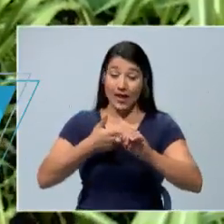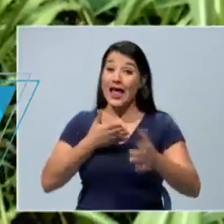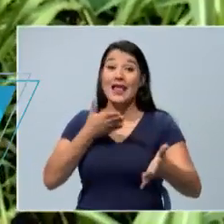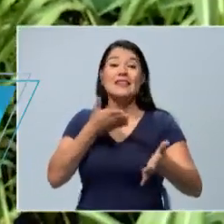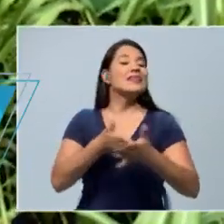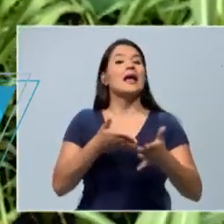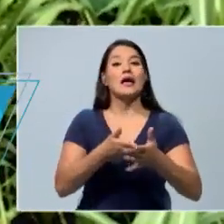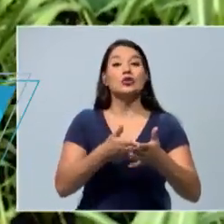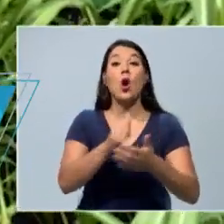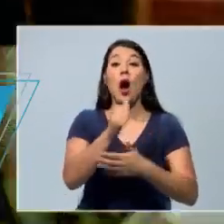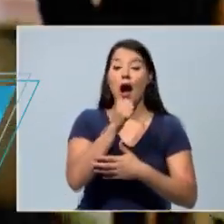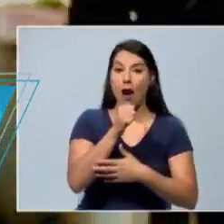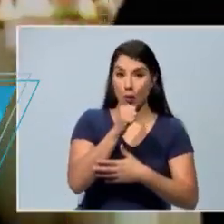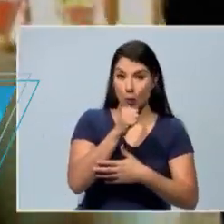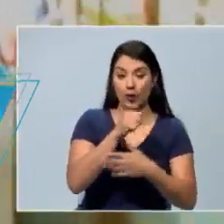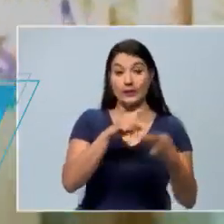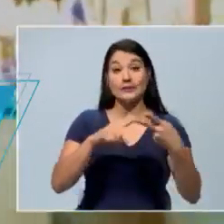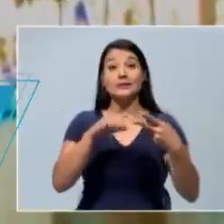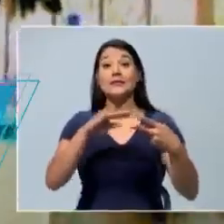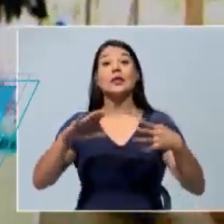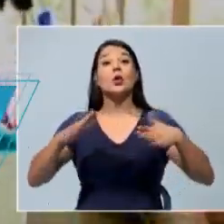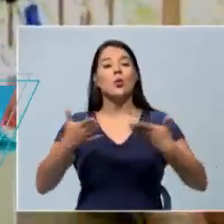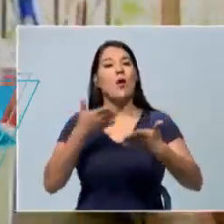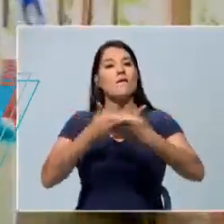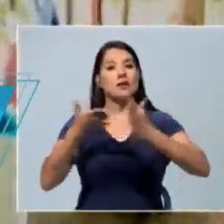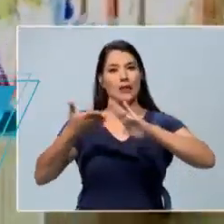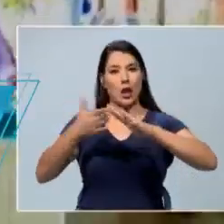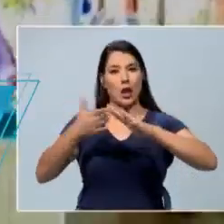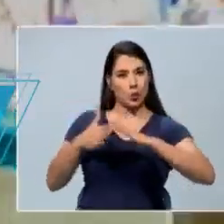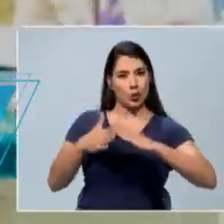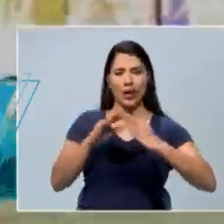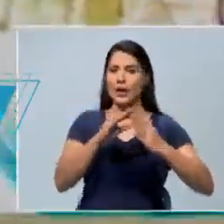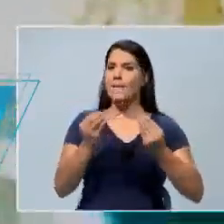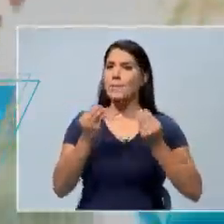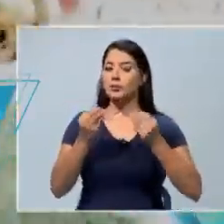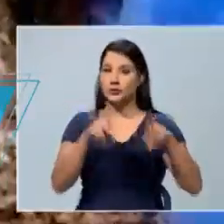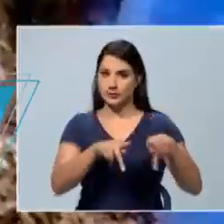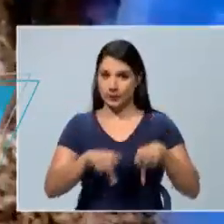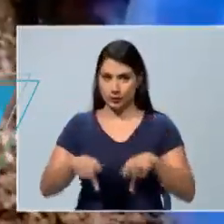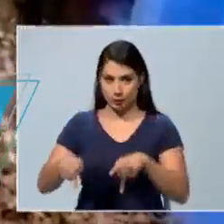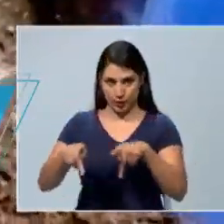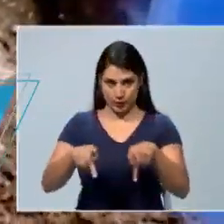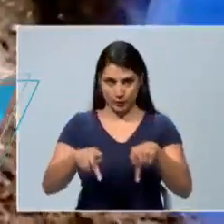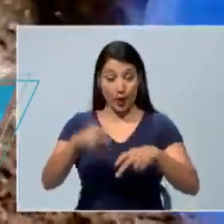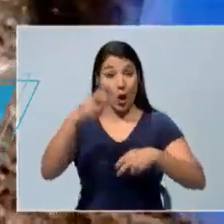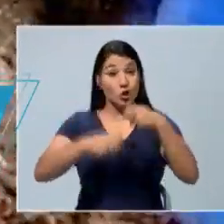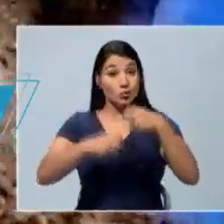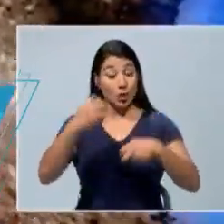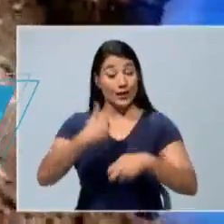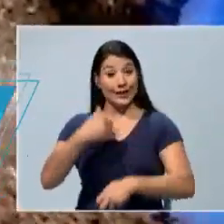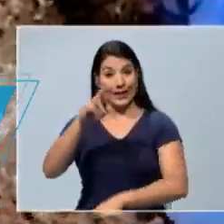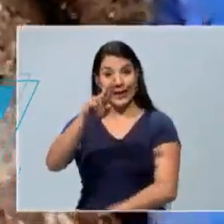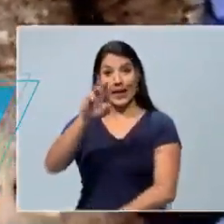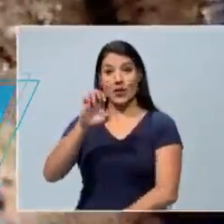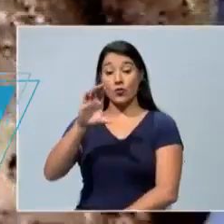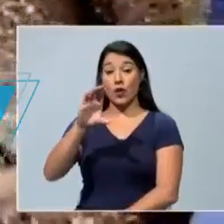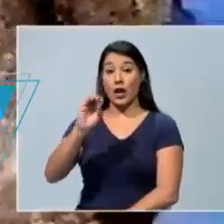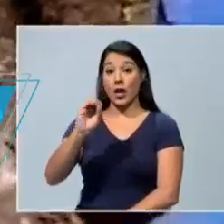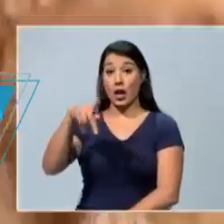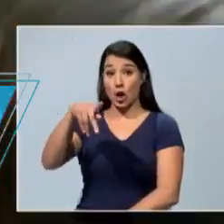los acueductos de la IA y cómo afectan a las comunidades y a miles de personas, los problemas que tiene Recope para vigilar el